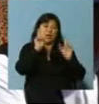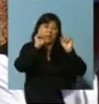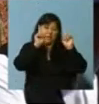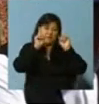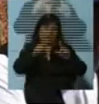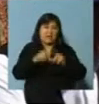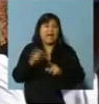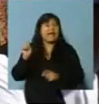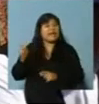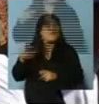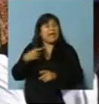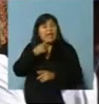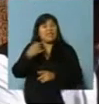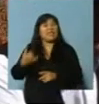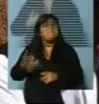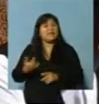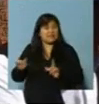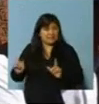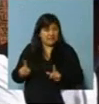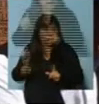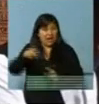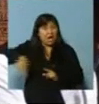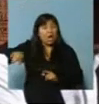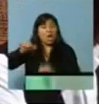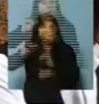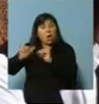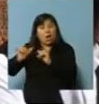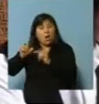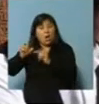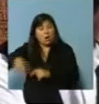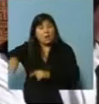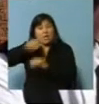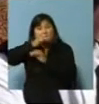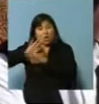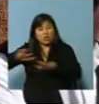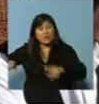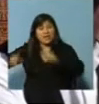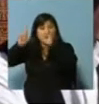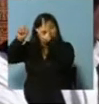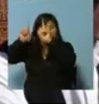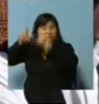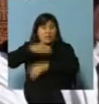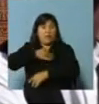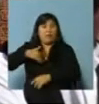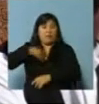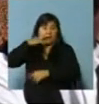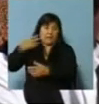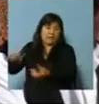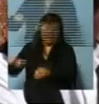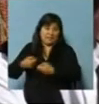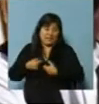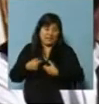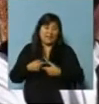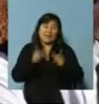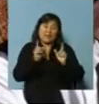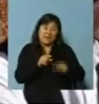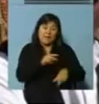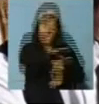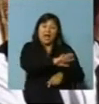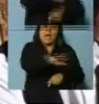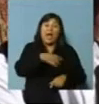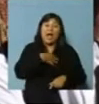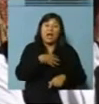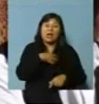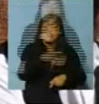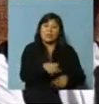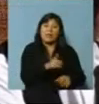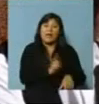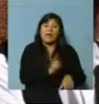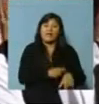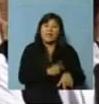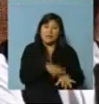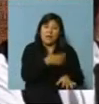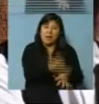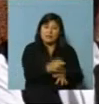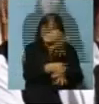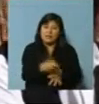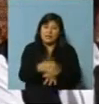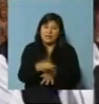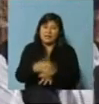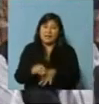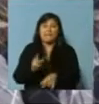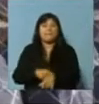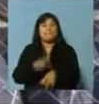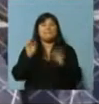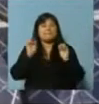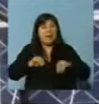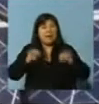los chicos, los estudiantes, los papás y los propios docentes. Y más contenidos, y más tiempo en la escuela, y